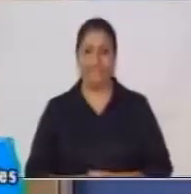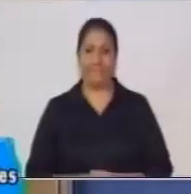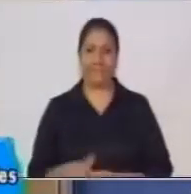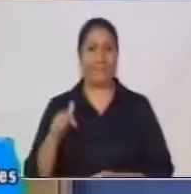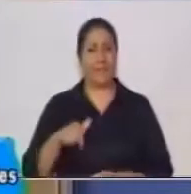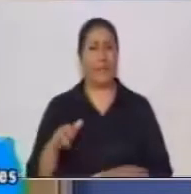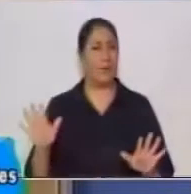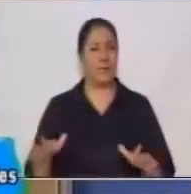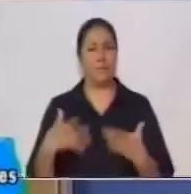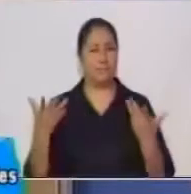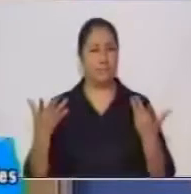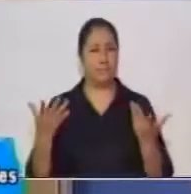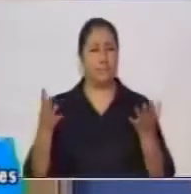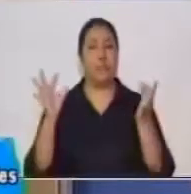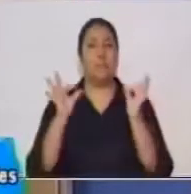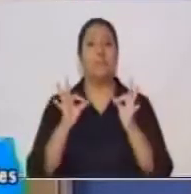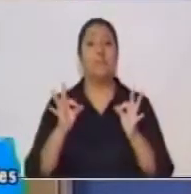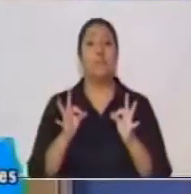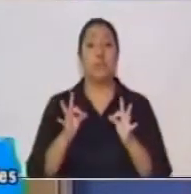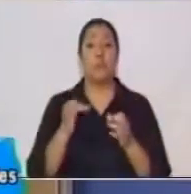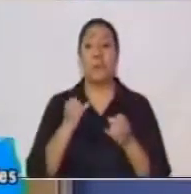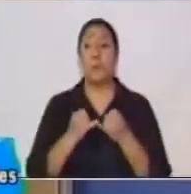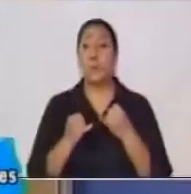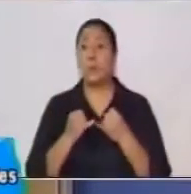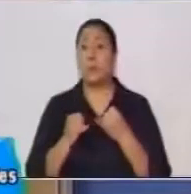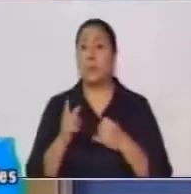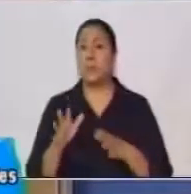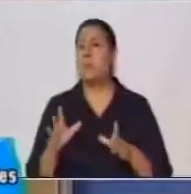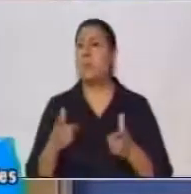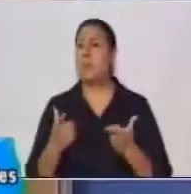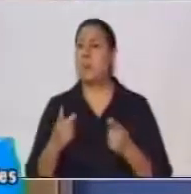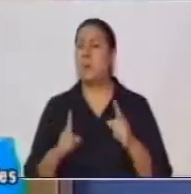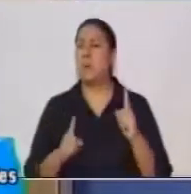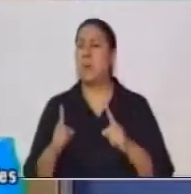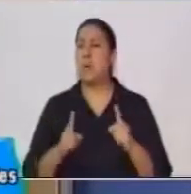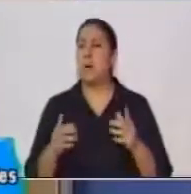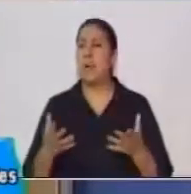formar el último que nos corresponde, que sería